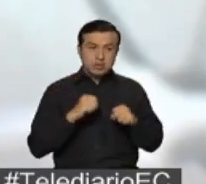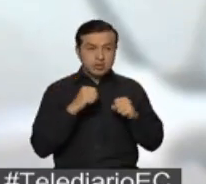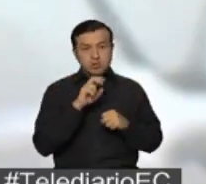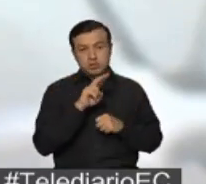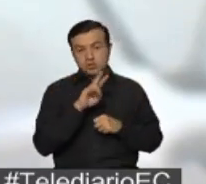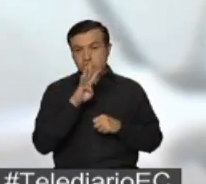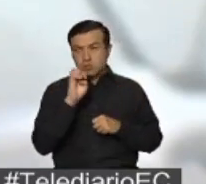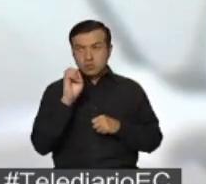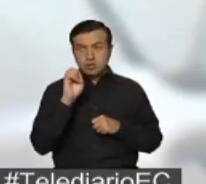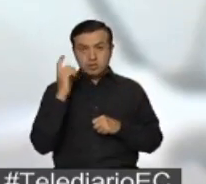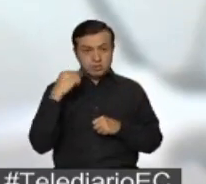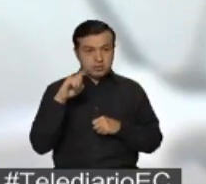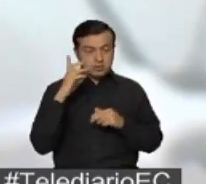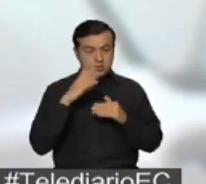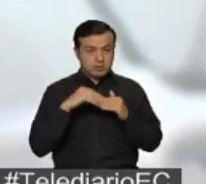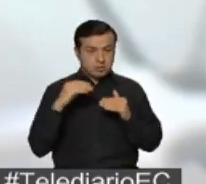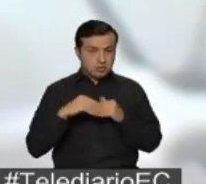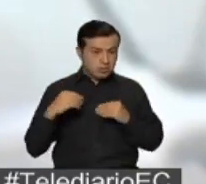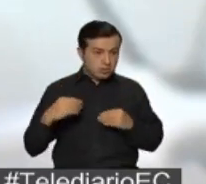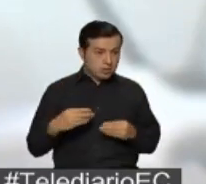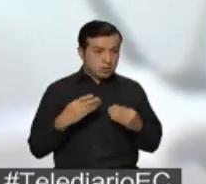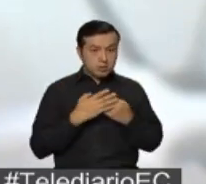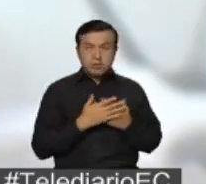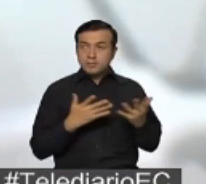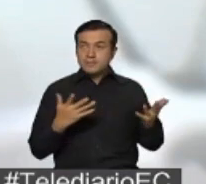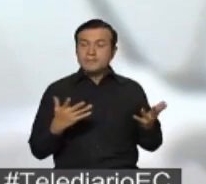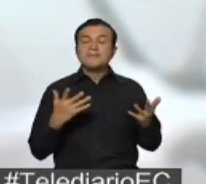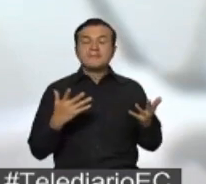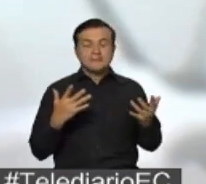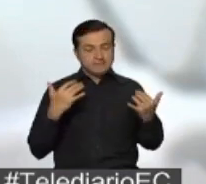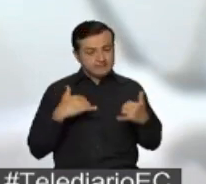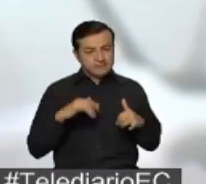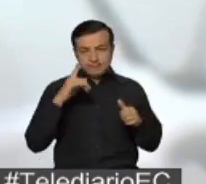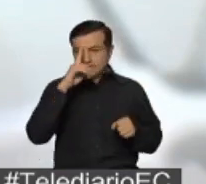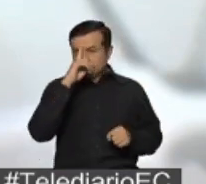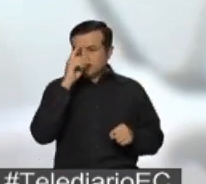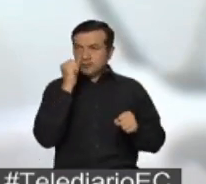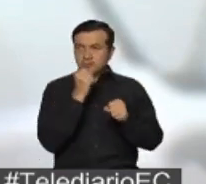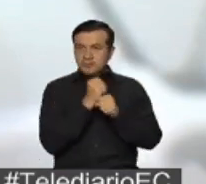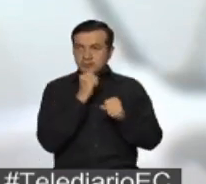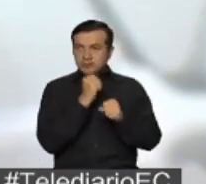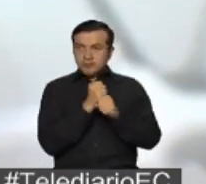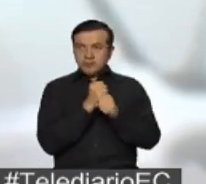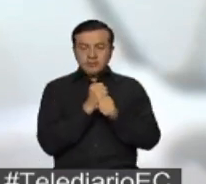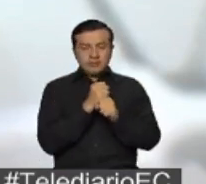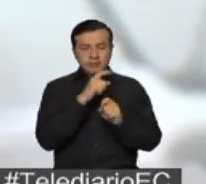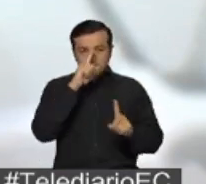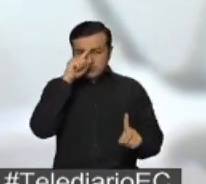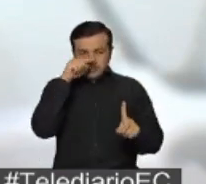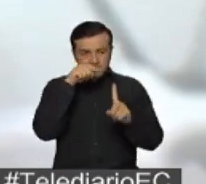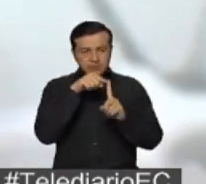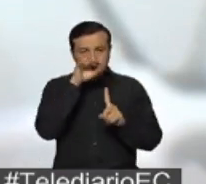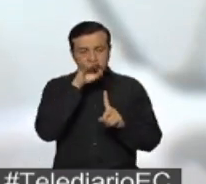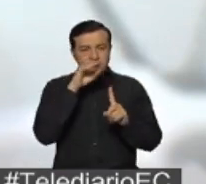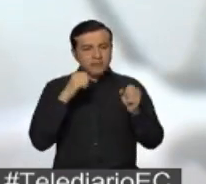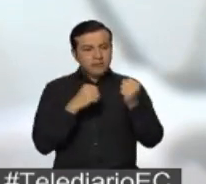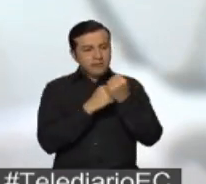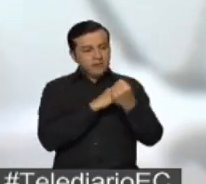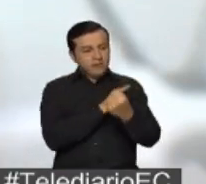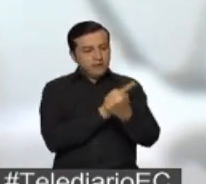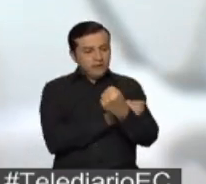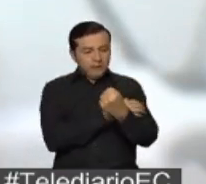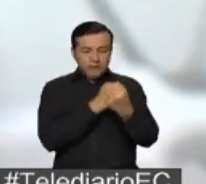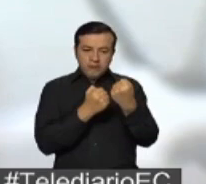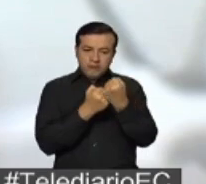como con narcís como gobierno nacional vamos a seguir trabajando bajo nuestra mística de poder fortalecer a la economía